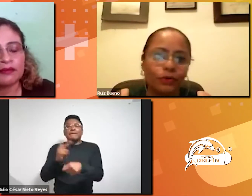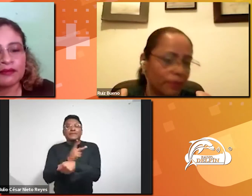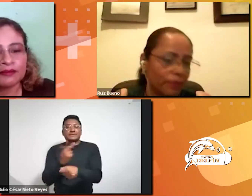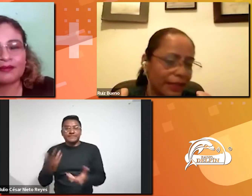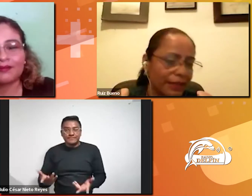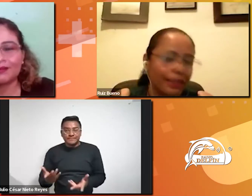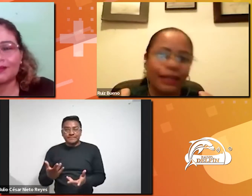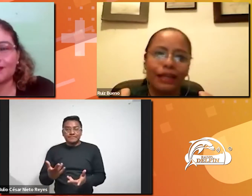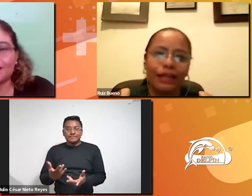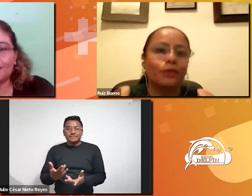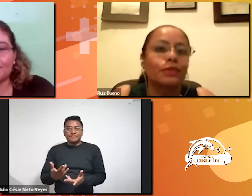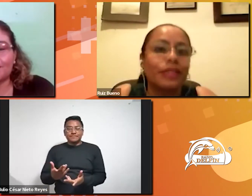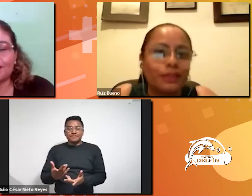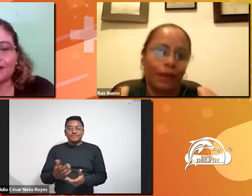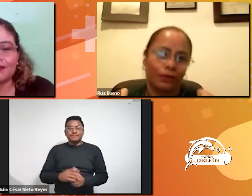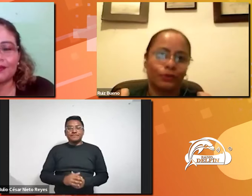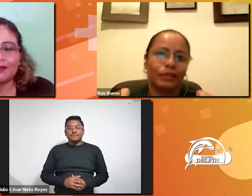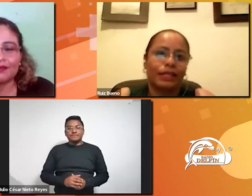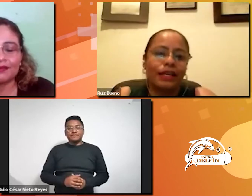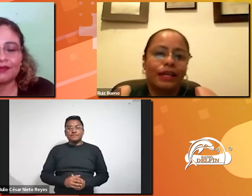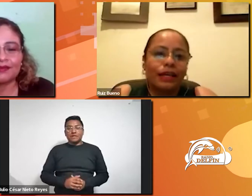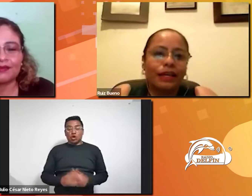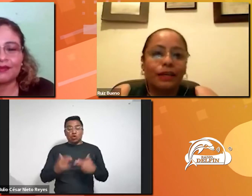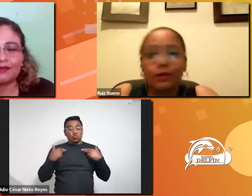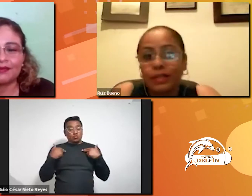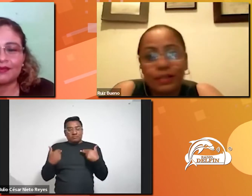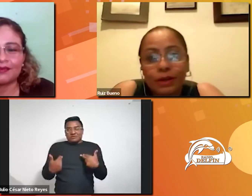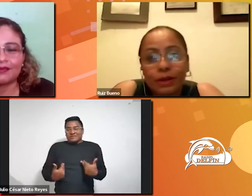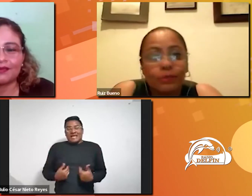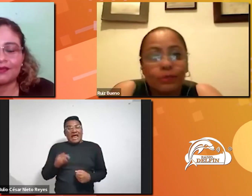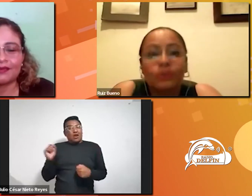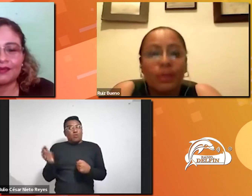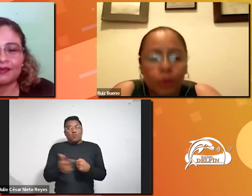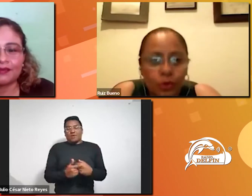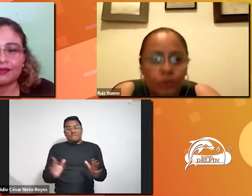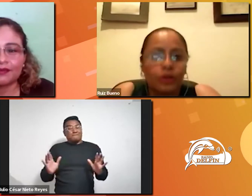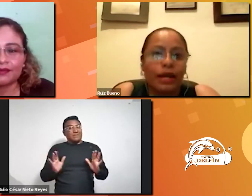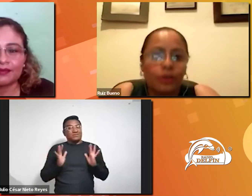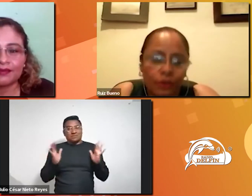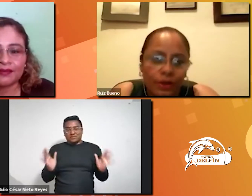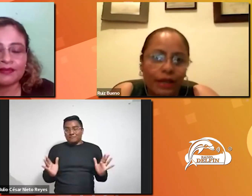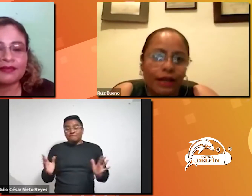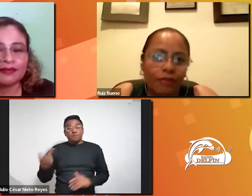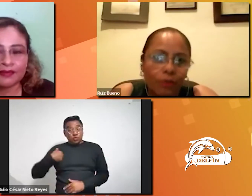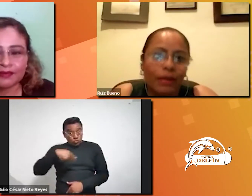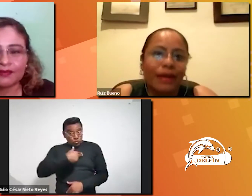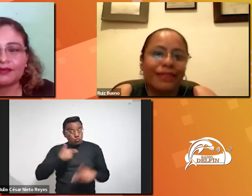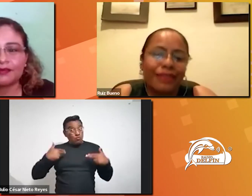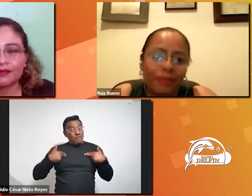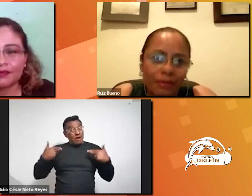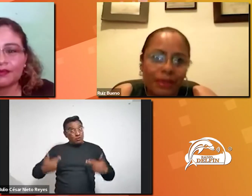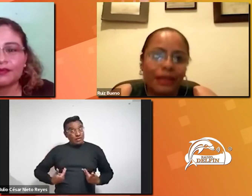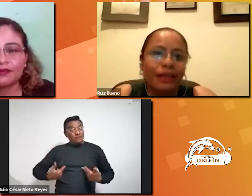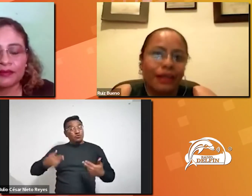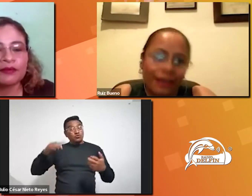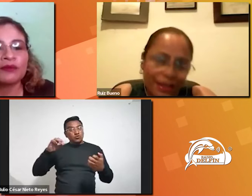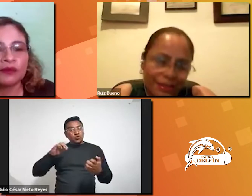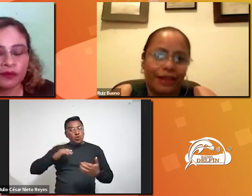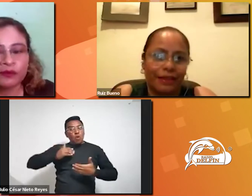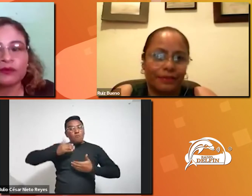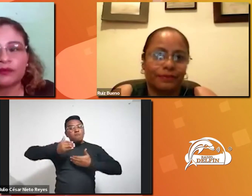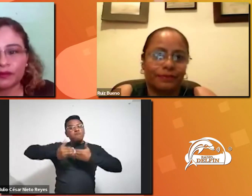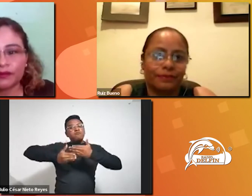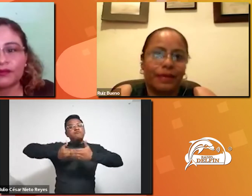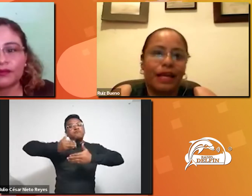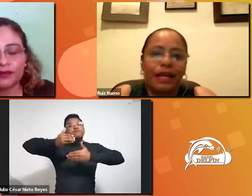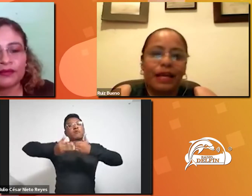algo sorprendente en los seres humanos. Los seres humanos hemos evolucionado la forma de vivir la